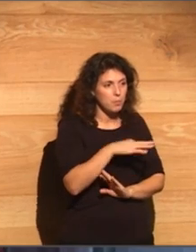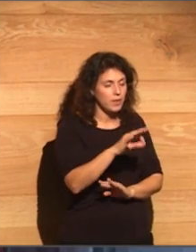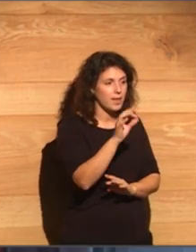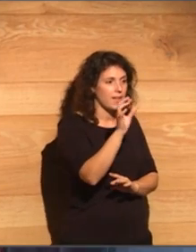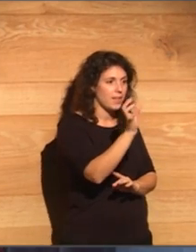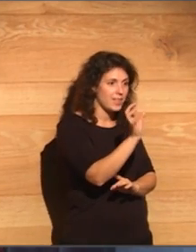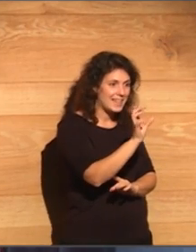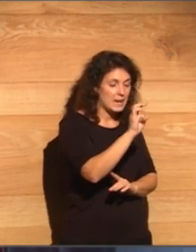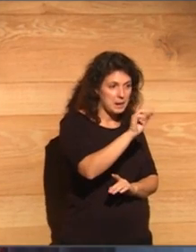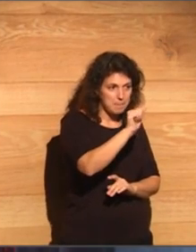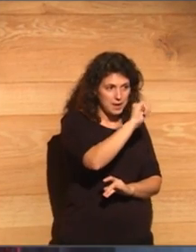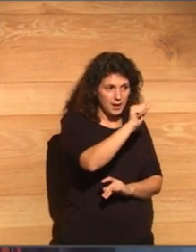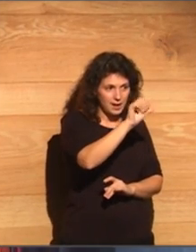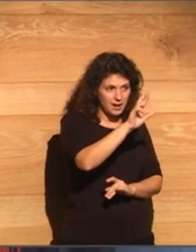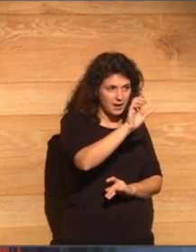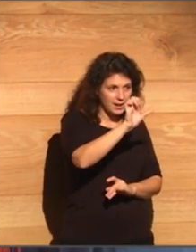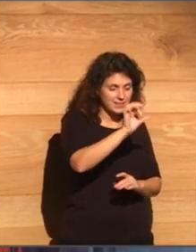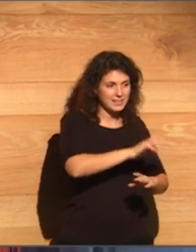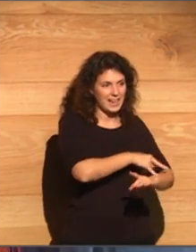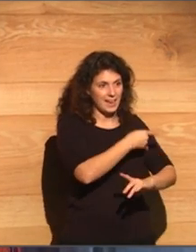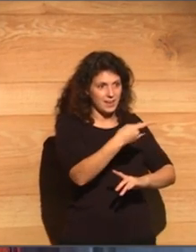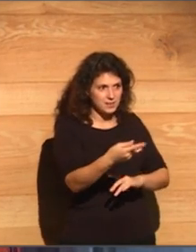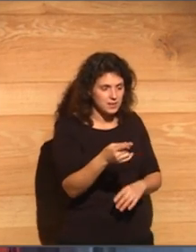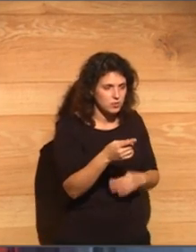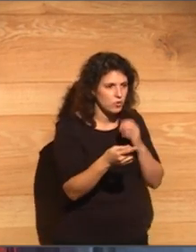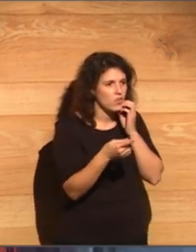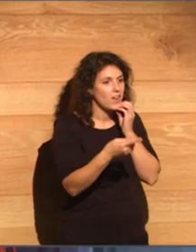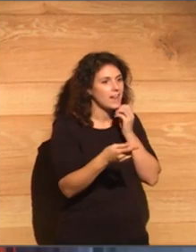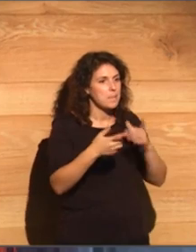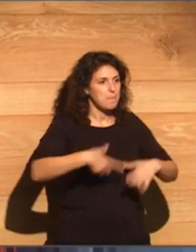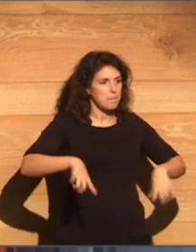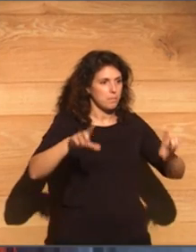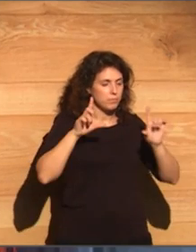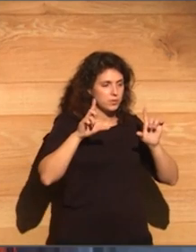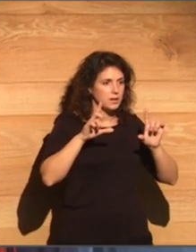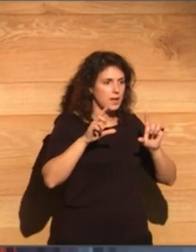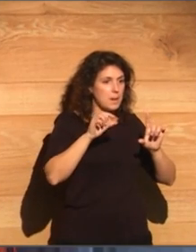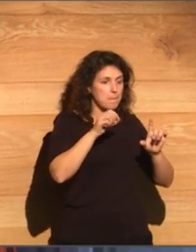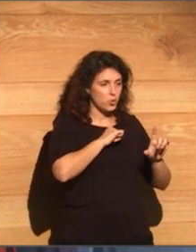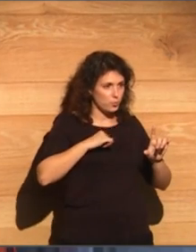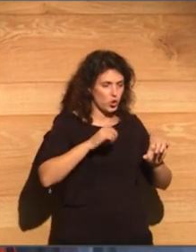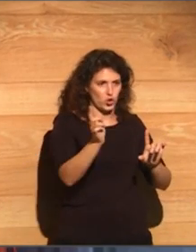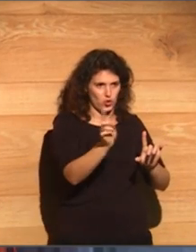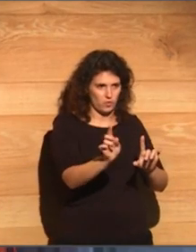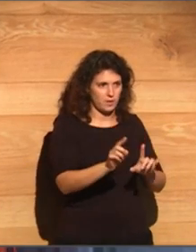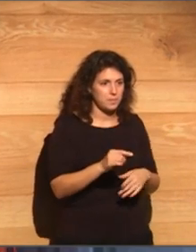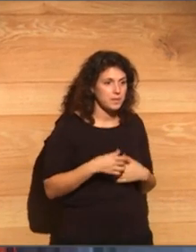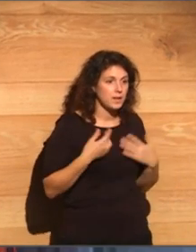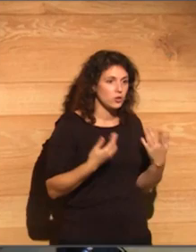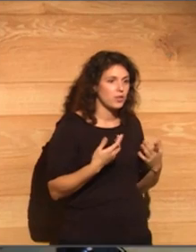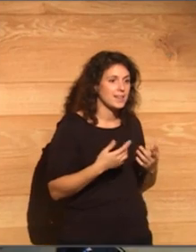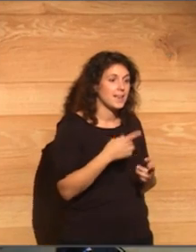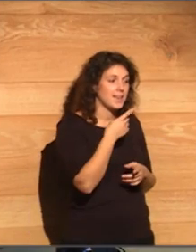de Pajares y Esteso, que por otro lado era lo que había en aquella época. No le da un papel, un papel propio de Pajares, ¿eh? No, ¿qué va? O sea, en ese sentido,